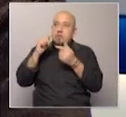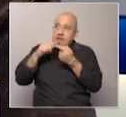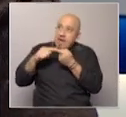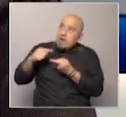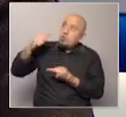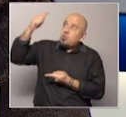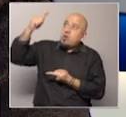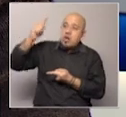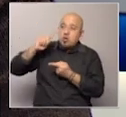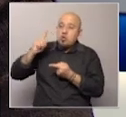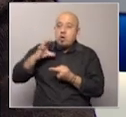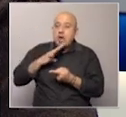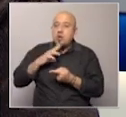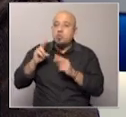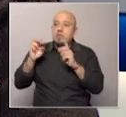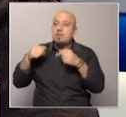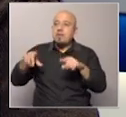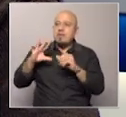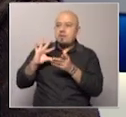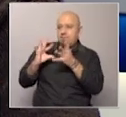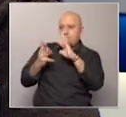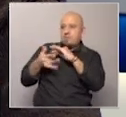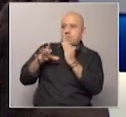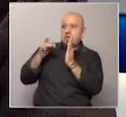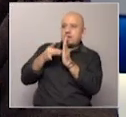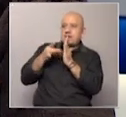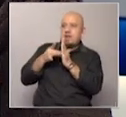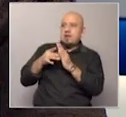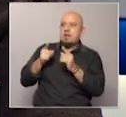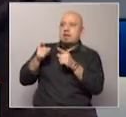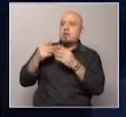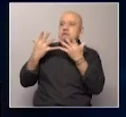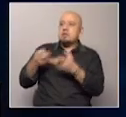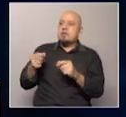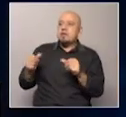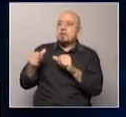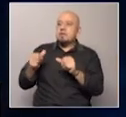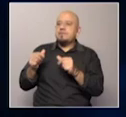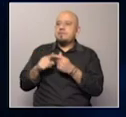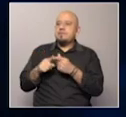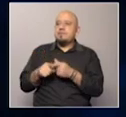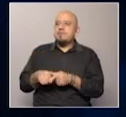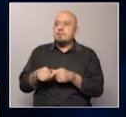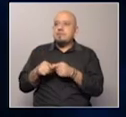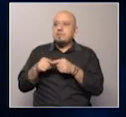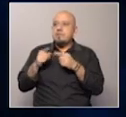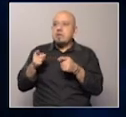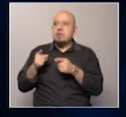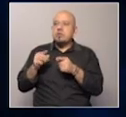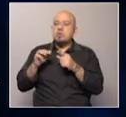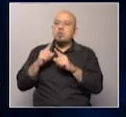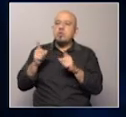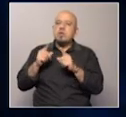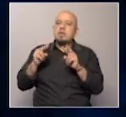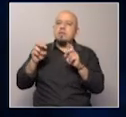sino que hay una audacia en cuanto al diseño y ya lo que se quería transmitir y eso no está vinculado con las tendencias de la arquitectura de